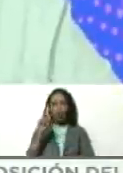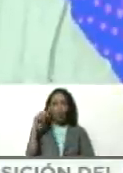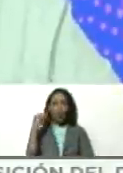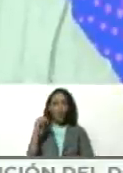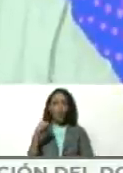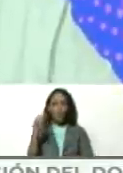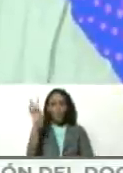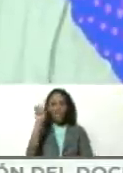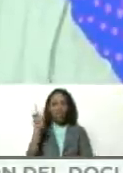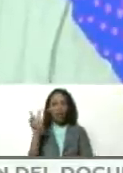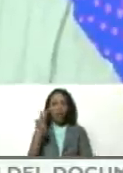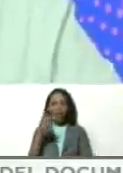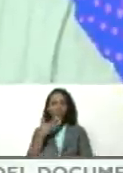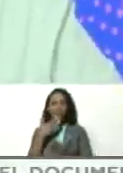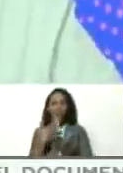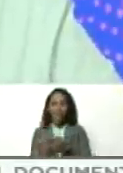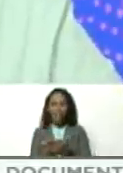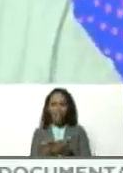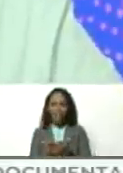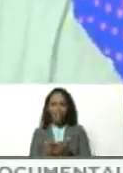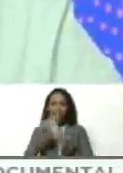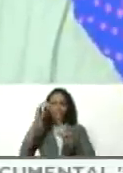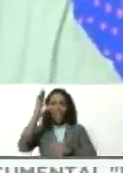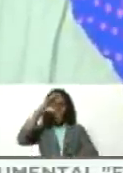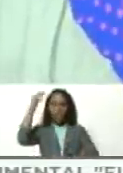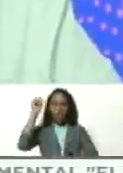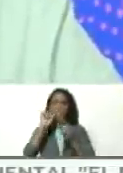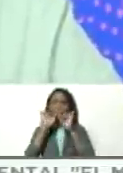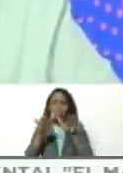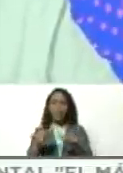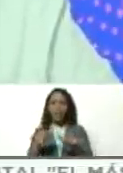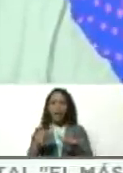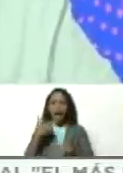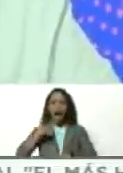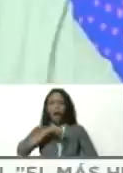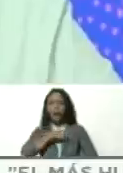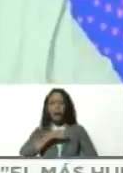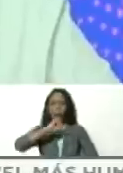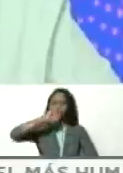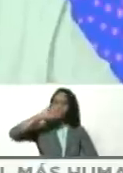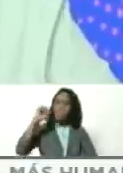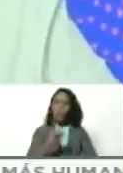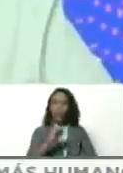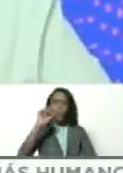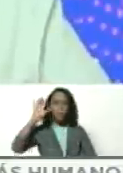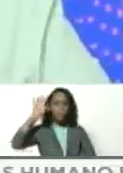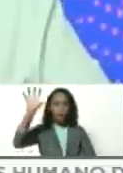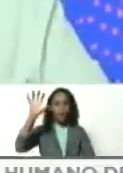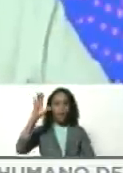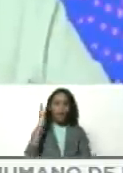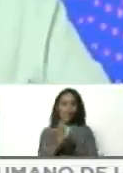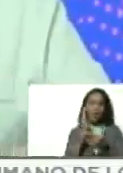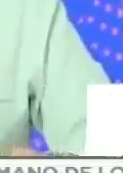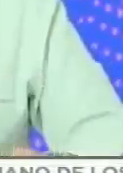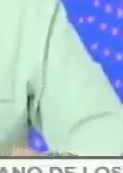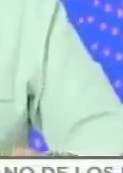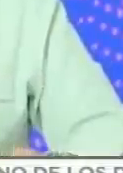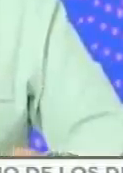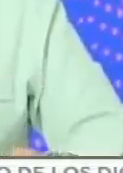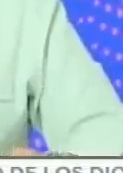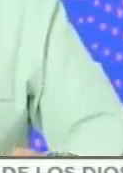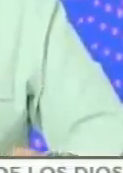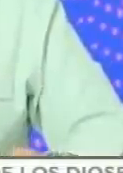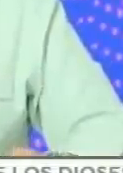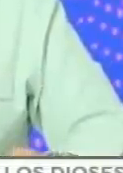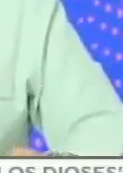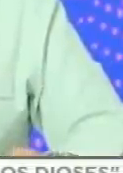Venezuela, muchas gracias. Que Dios bendiga a nuestra amada patria por siempre.